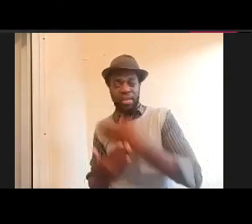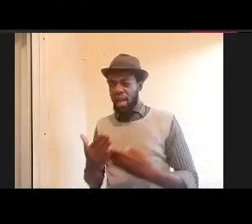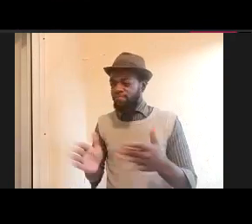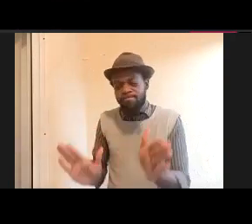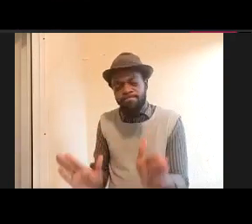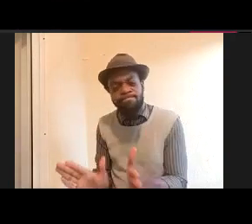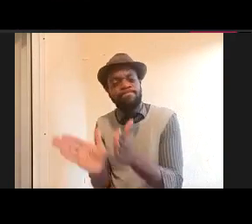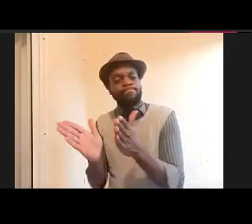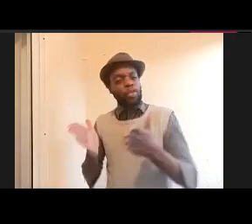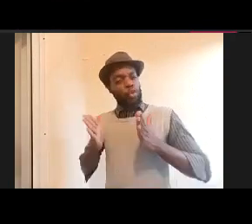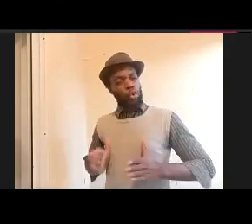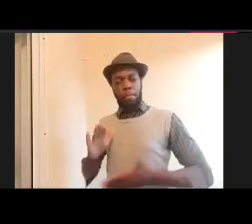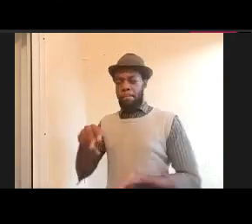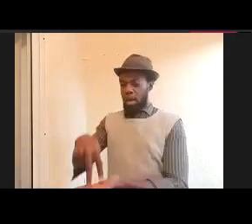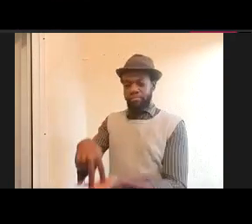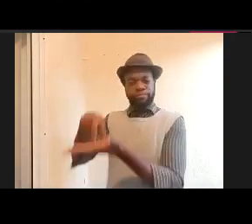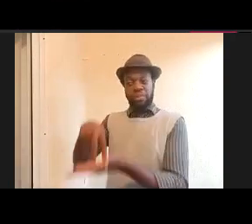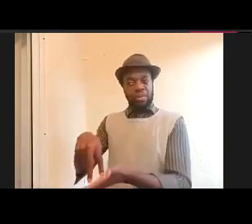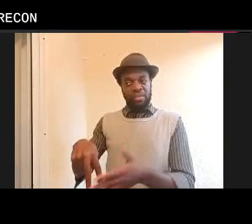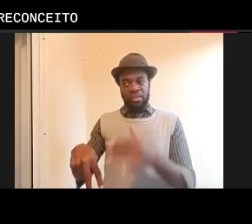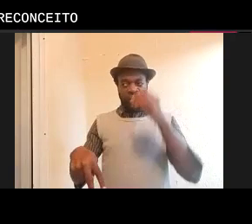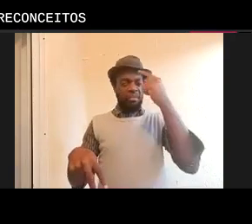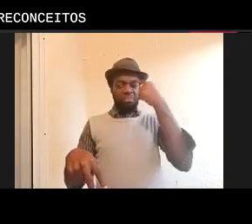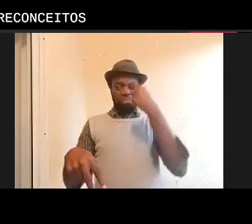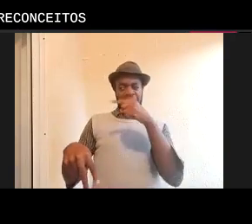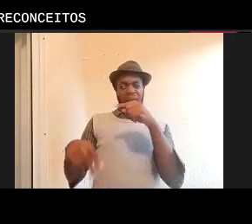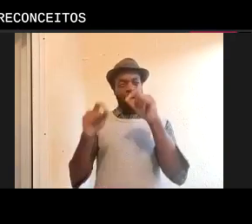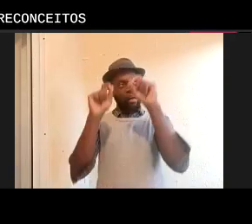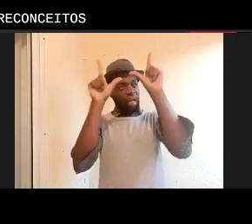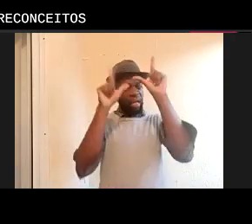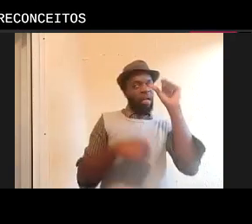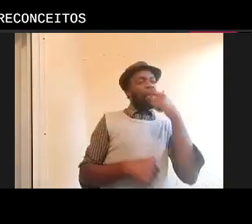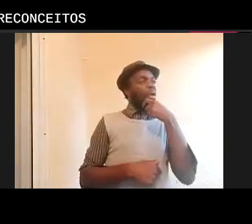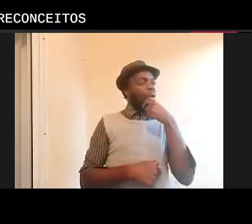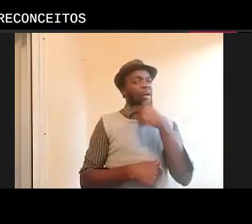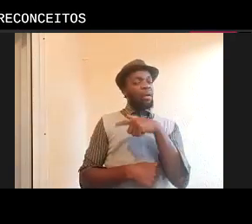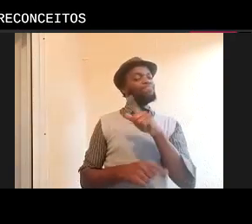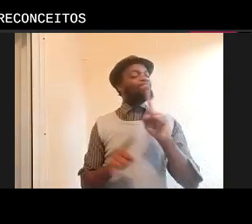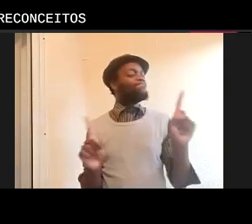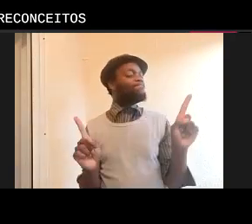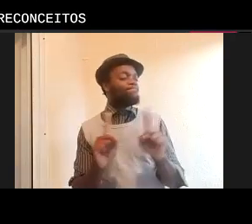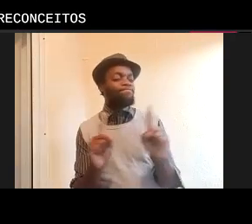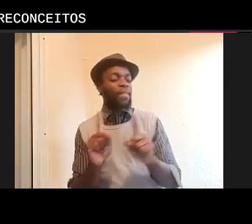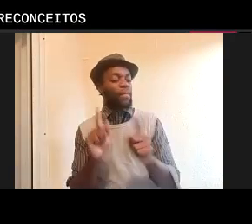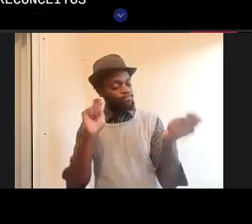ni preconcepciones. Entonces, seguimos escuchando en el sistema de